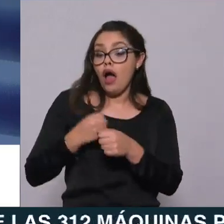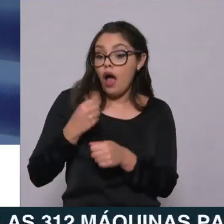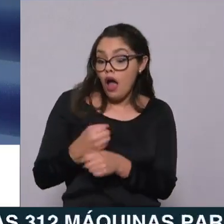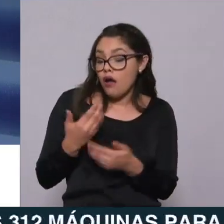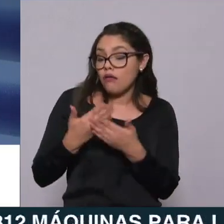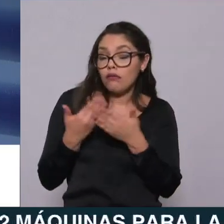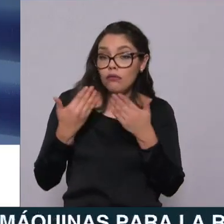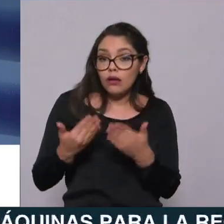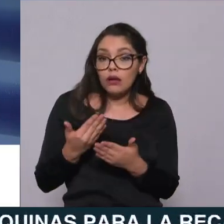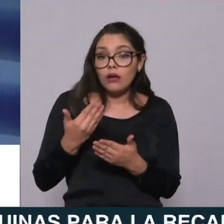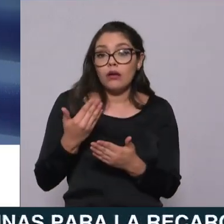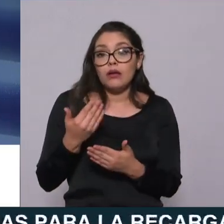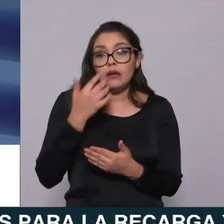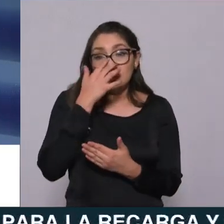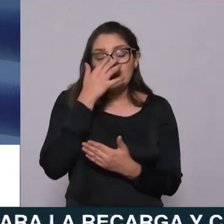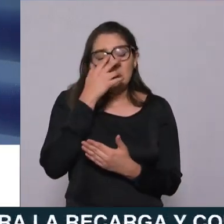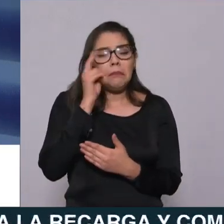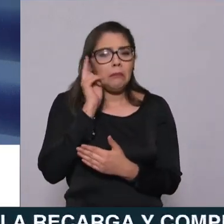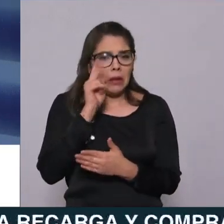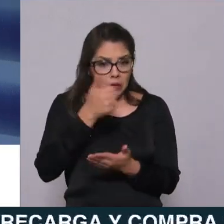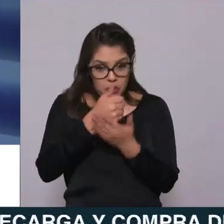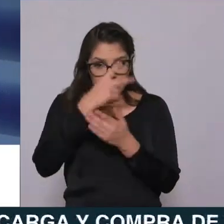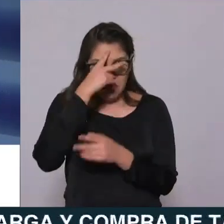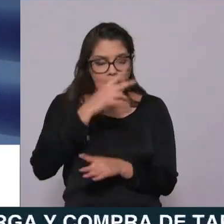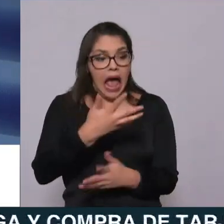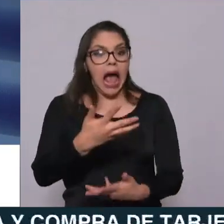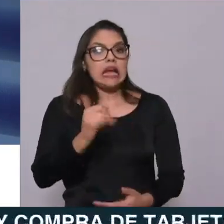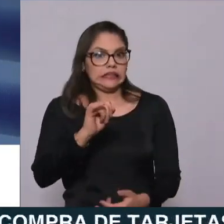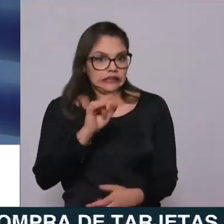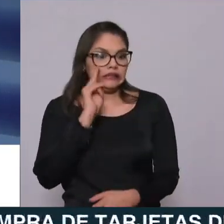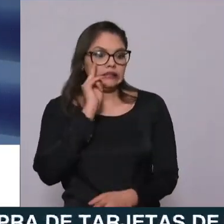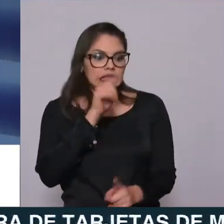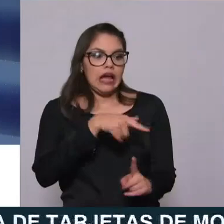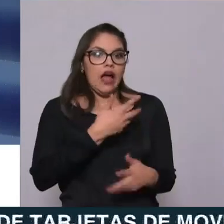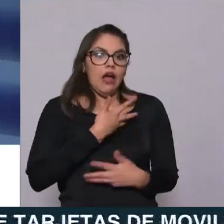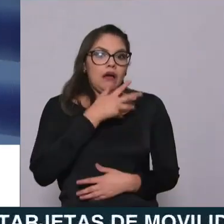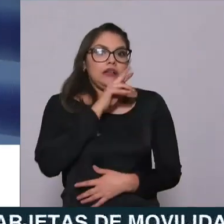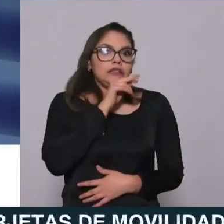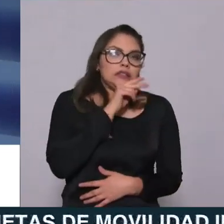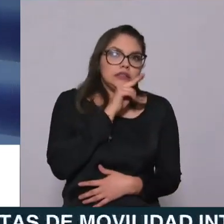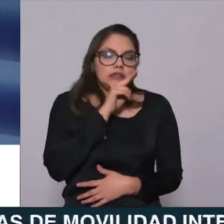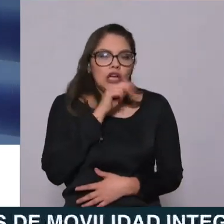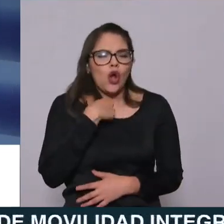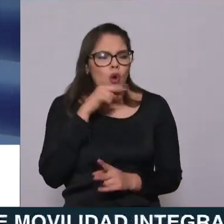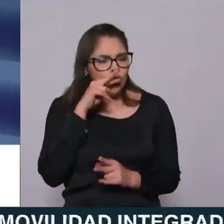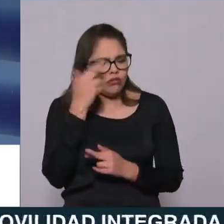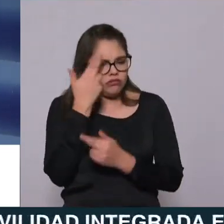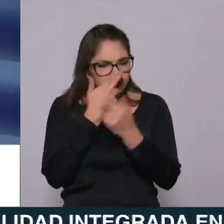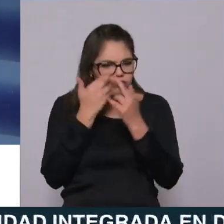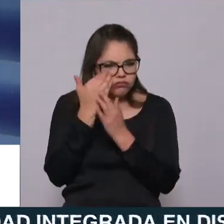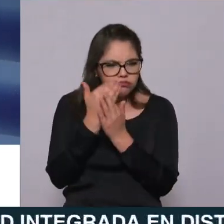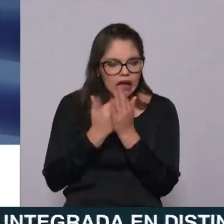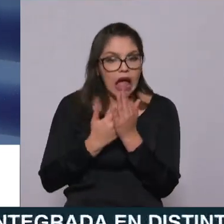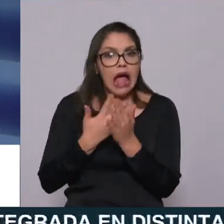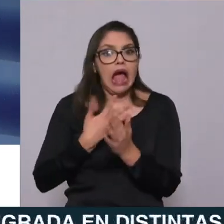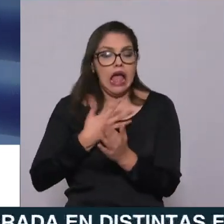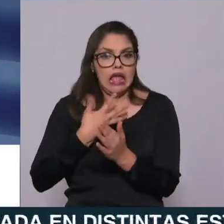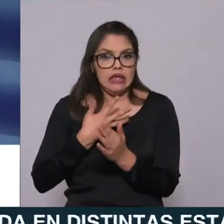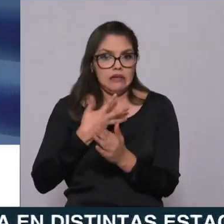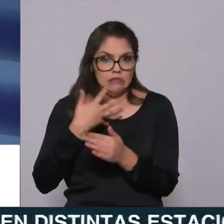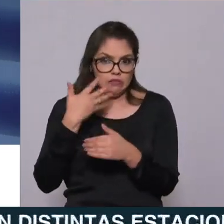o da señas de que existe, bueno, una preocupación. Estaba revisando que, bueno, viene una clínica